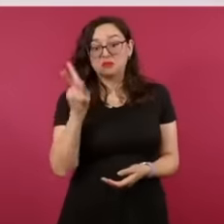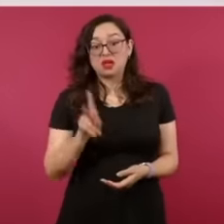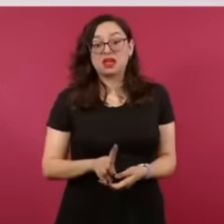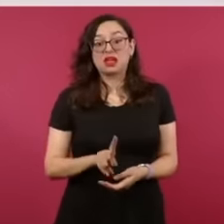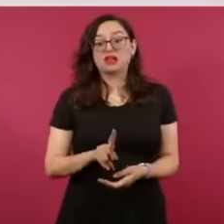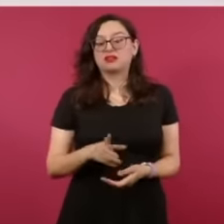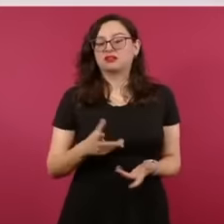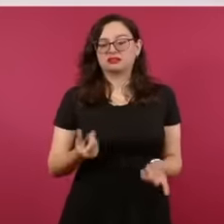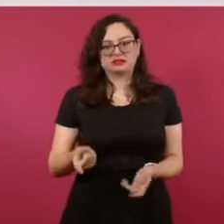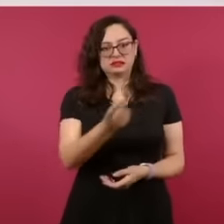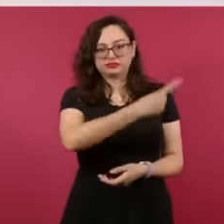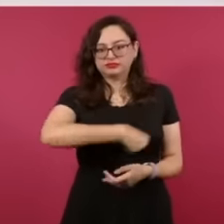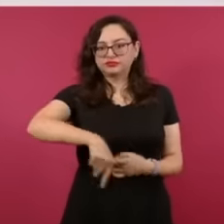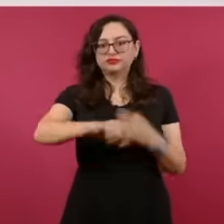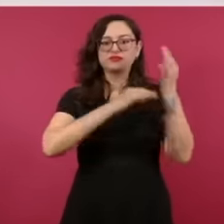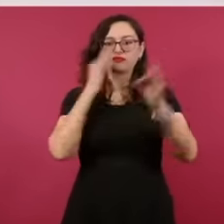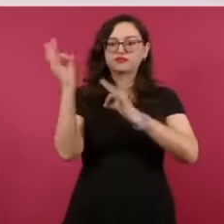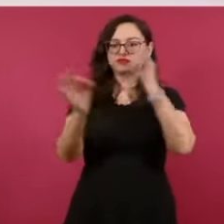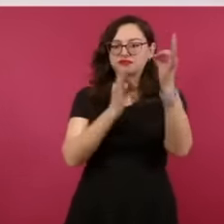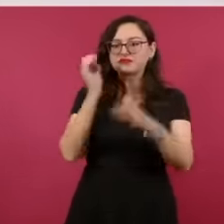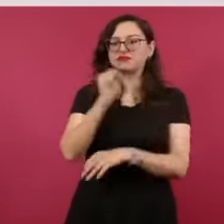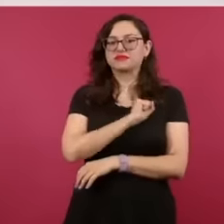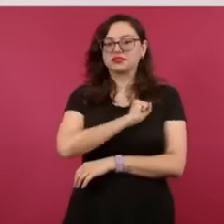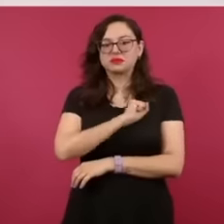mercenarios muy perversos,